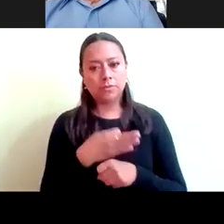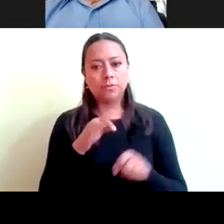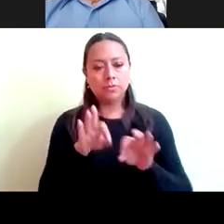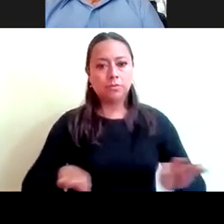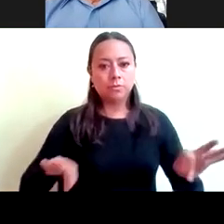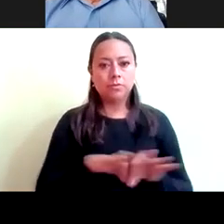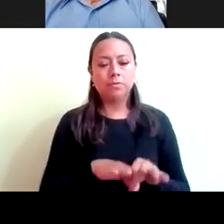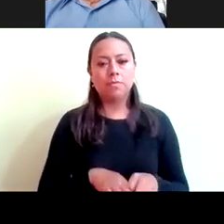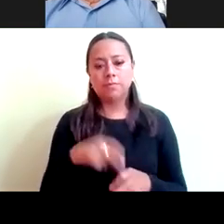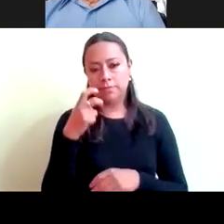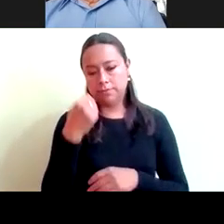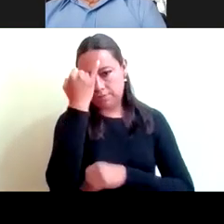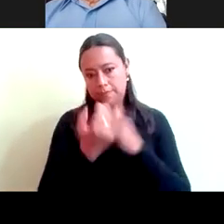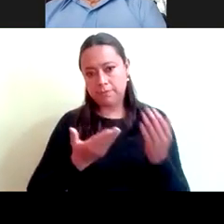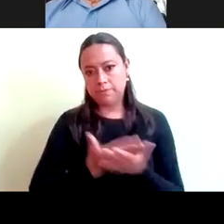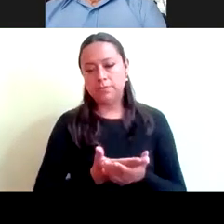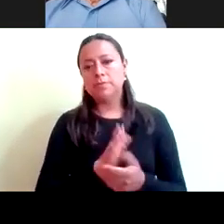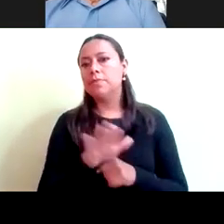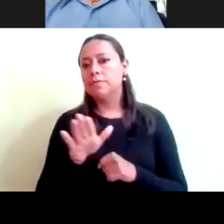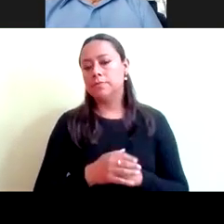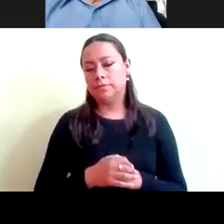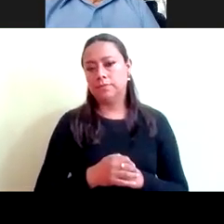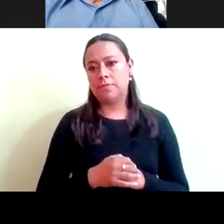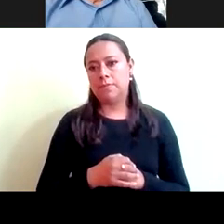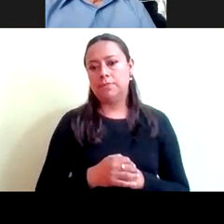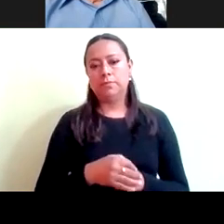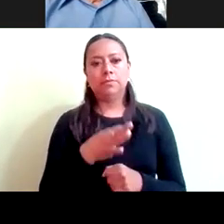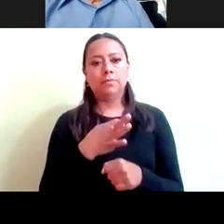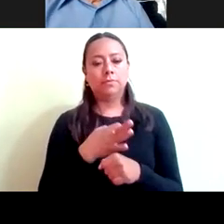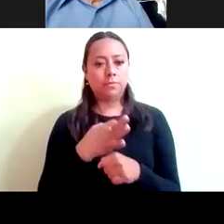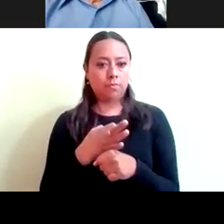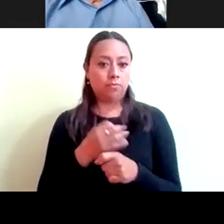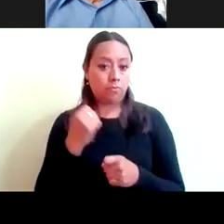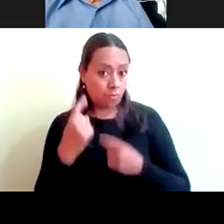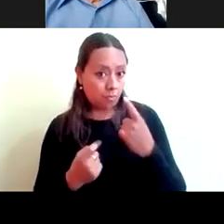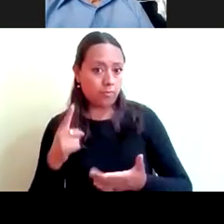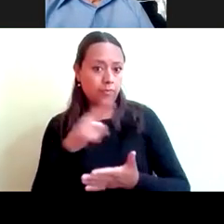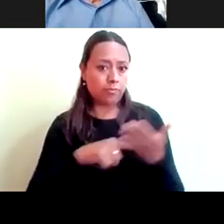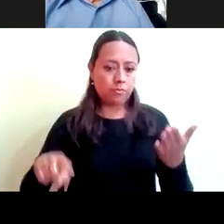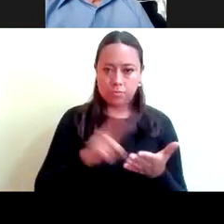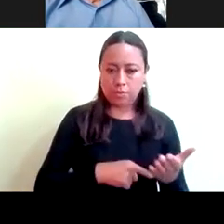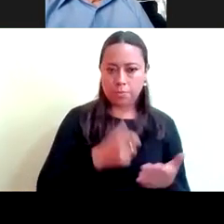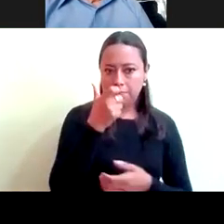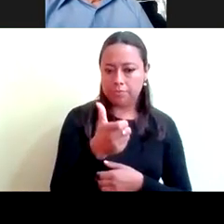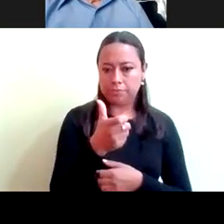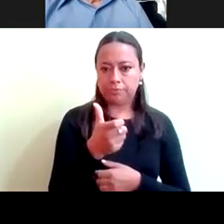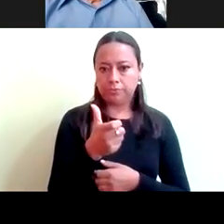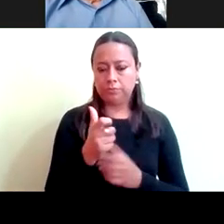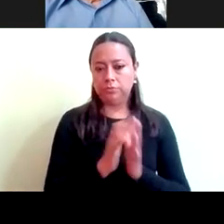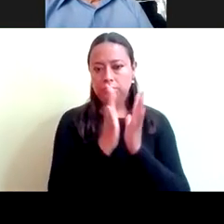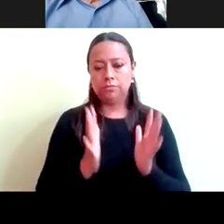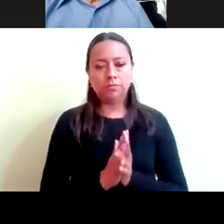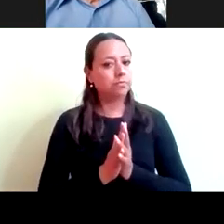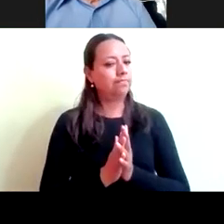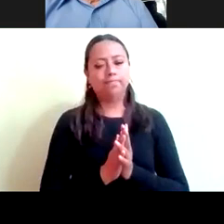esta iniciativa es que por ningún motivo se van a cancelar los presupuestos